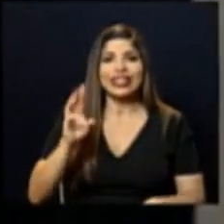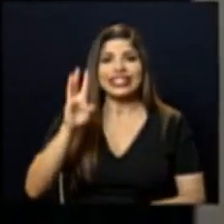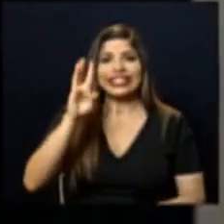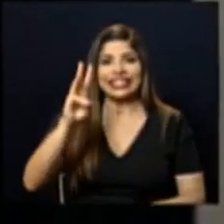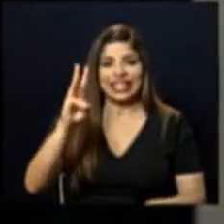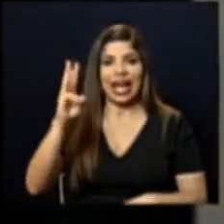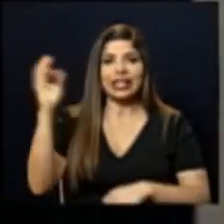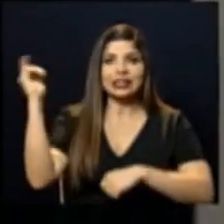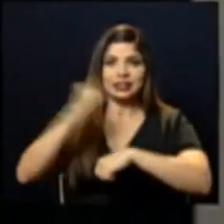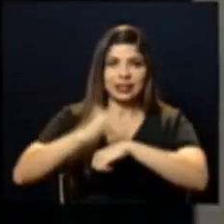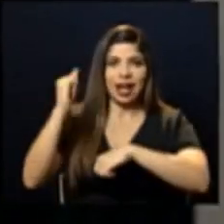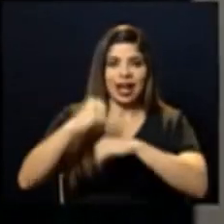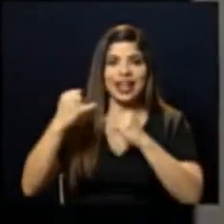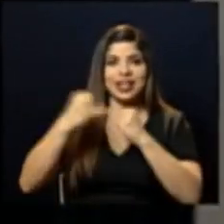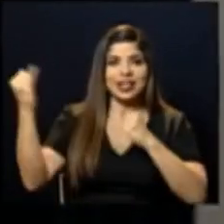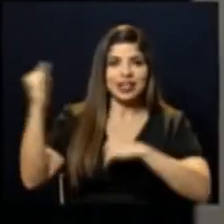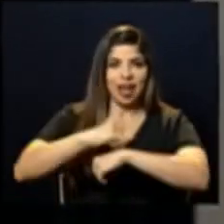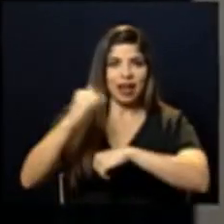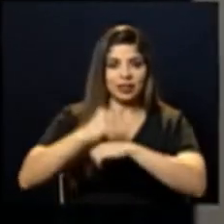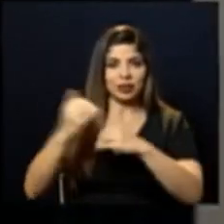líneas aéreas que llegan al país.